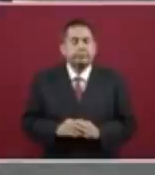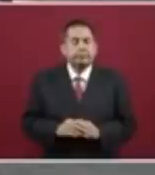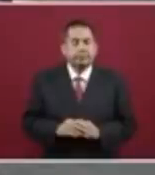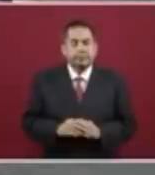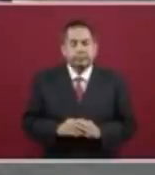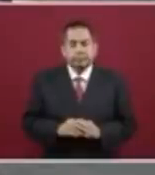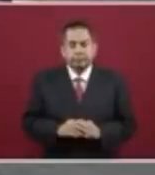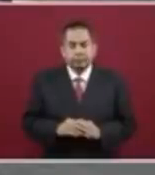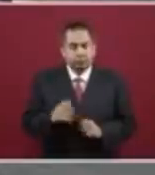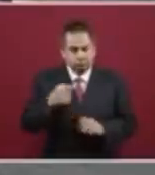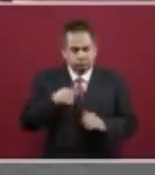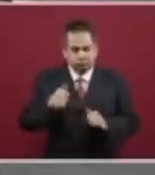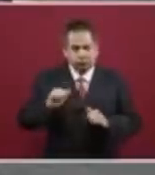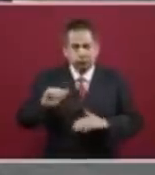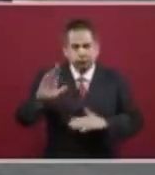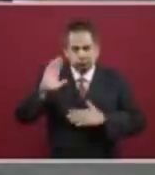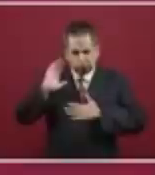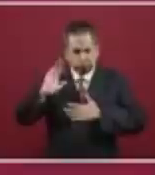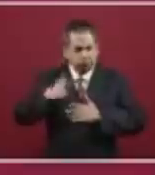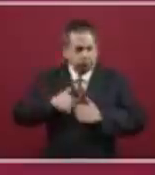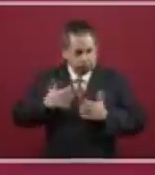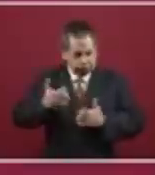Es un compromiso que hice